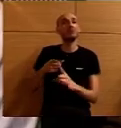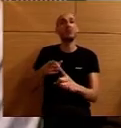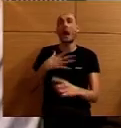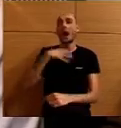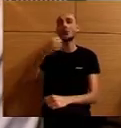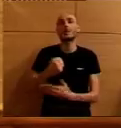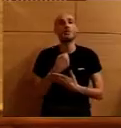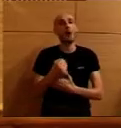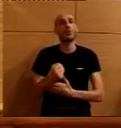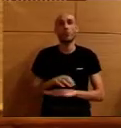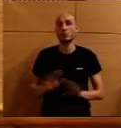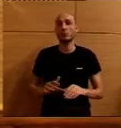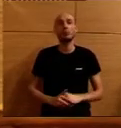gracias.